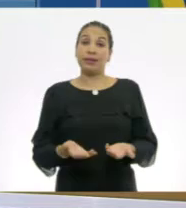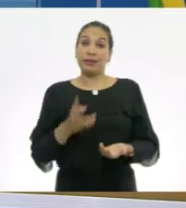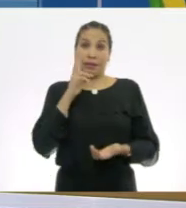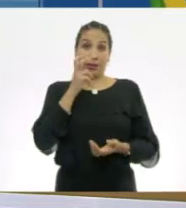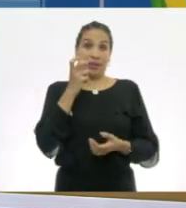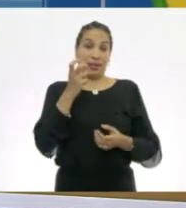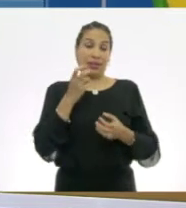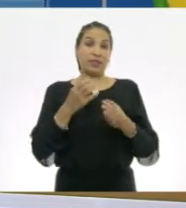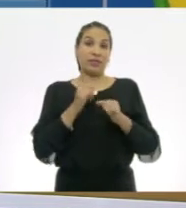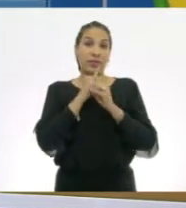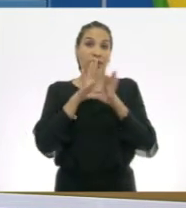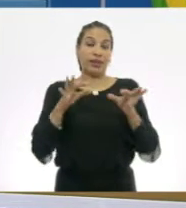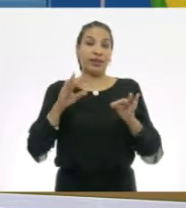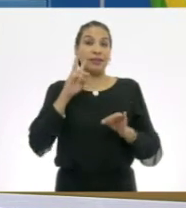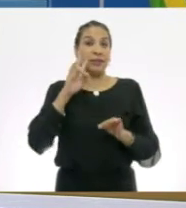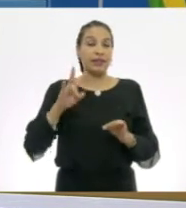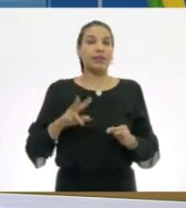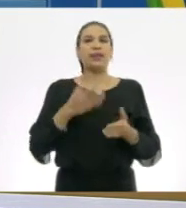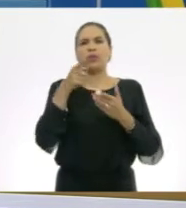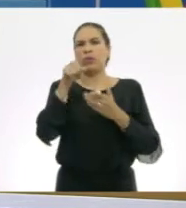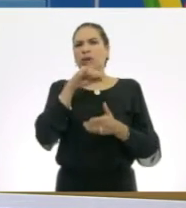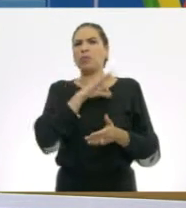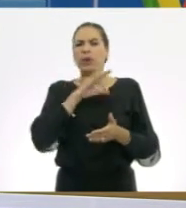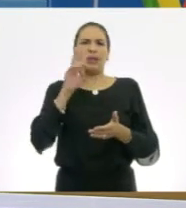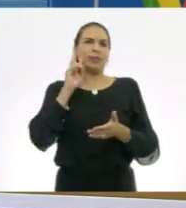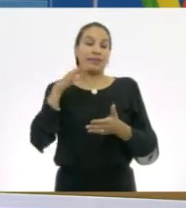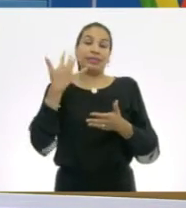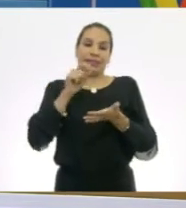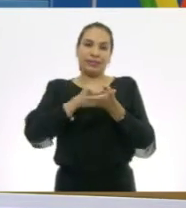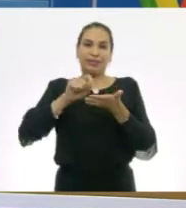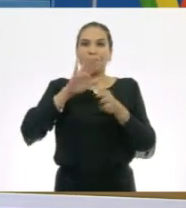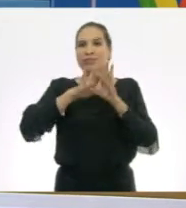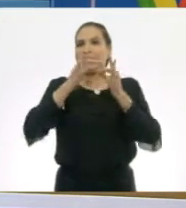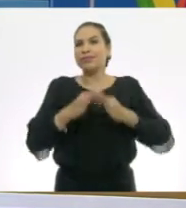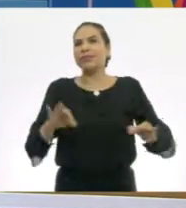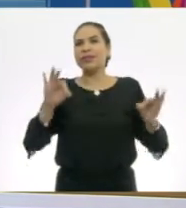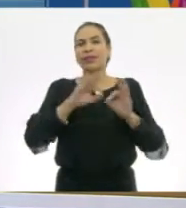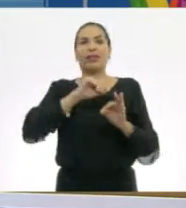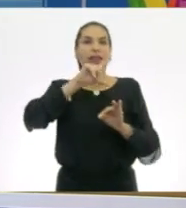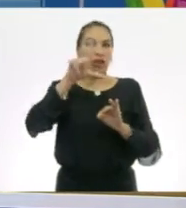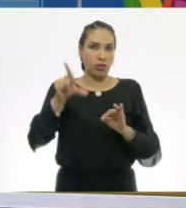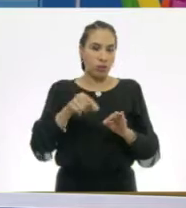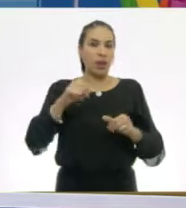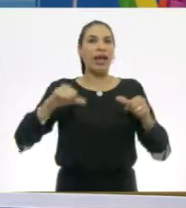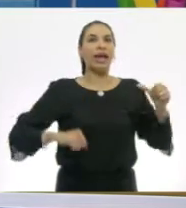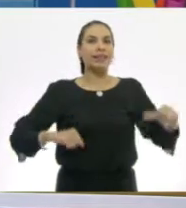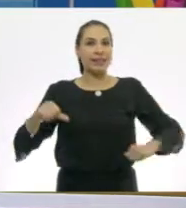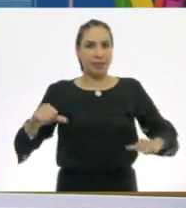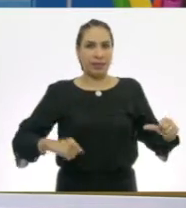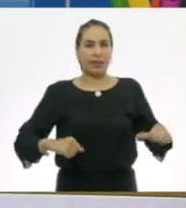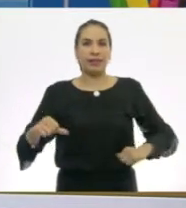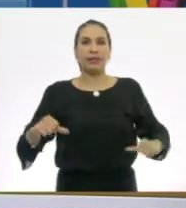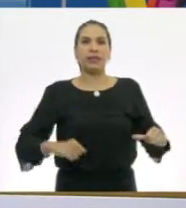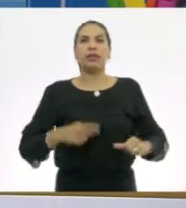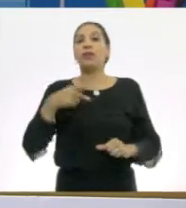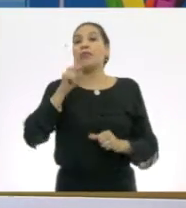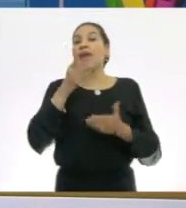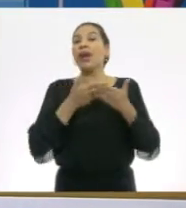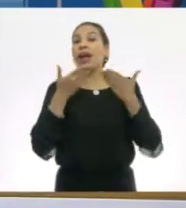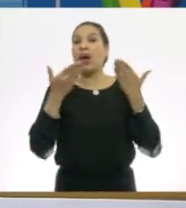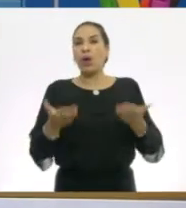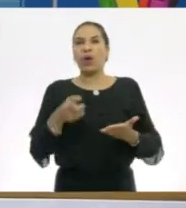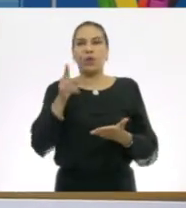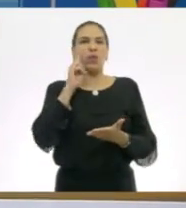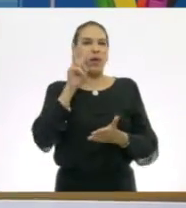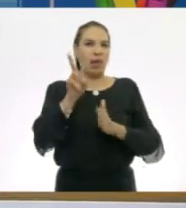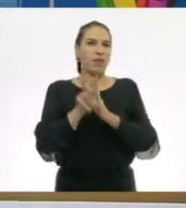esta información? Ustedes anoten lo que les parezca más relevante porque después tendremos una actividad. Pero ahora vamos